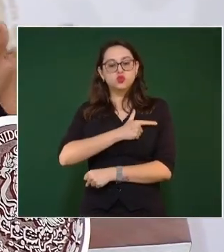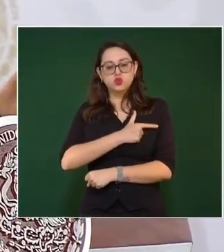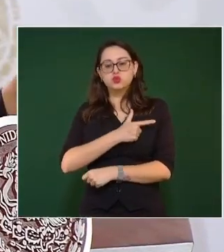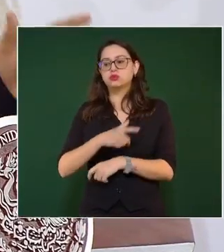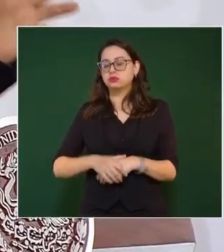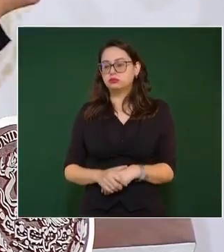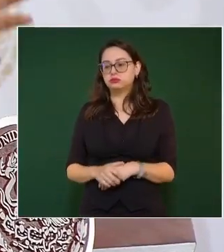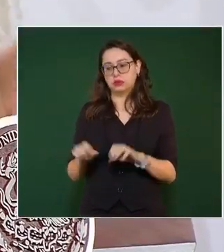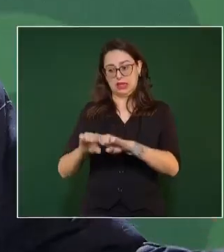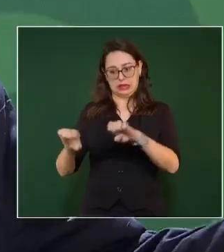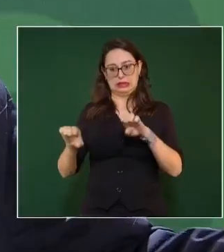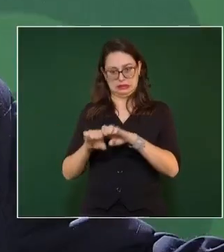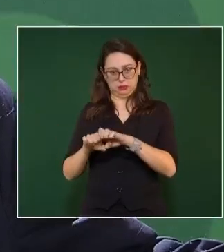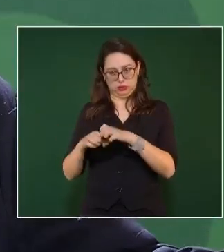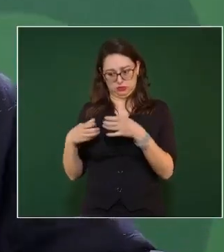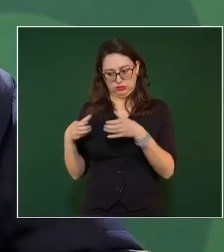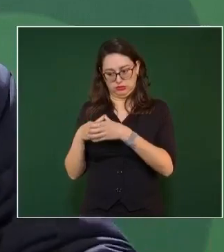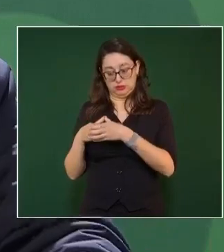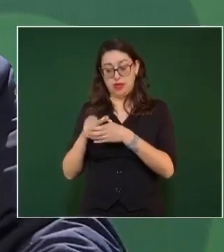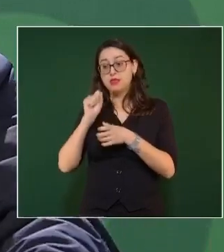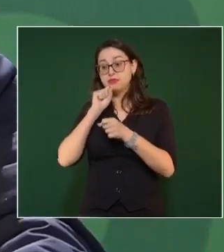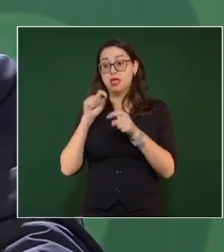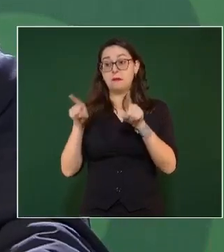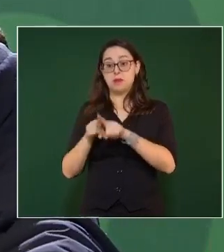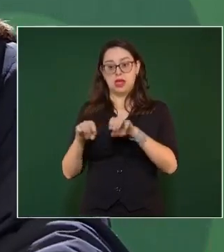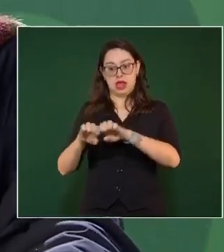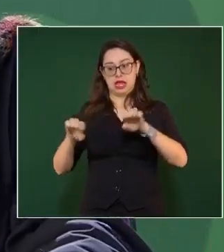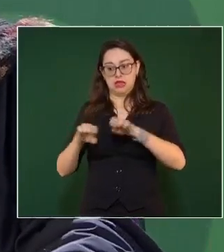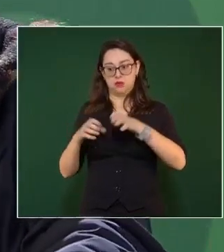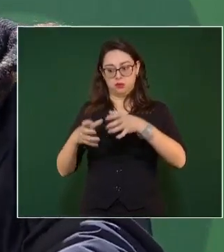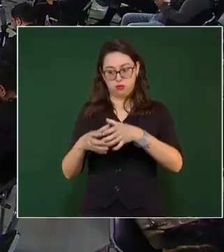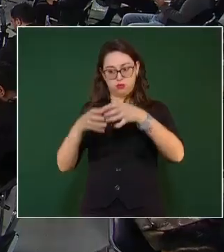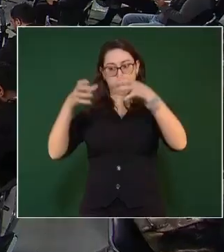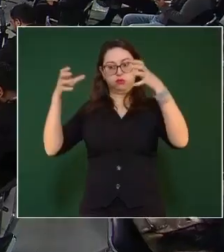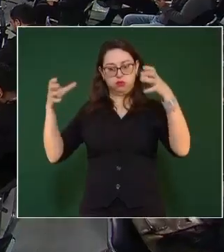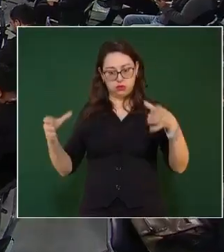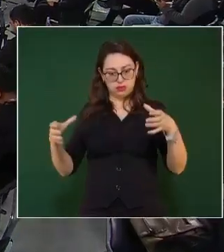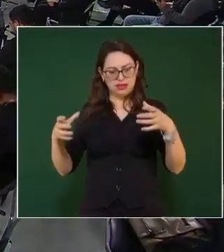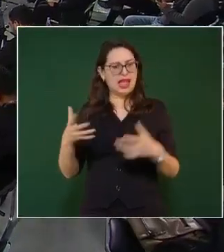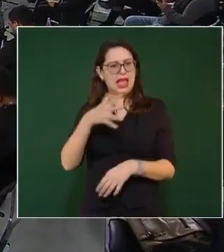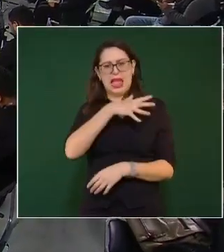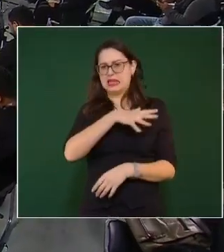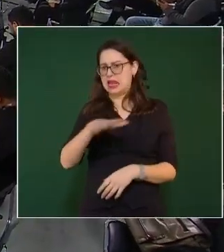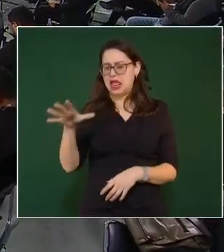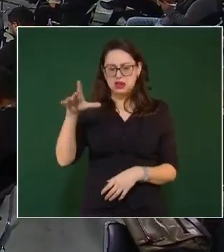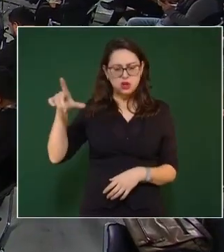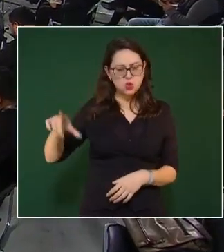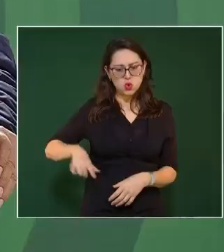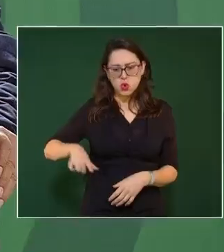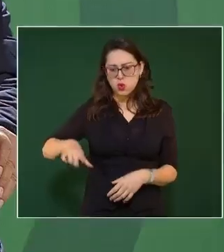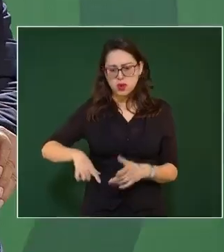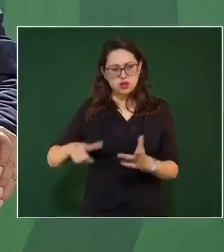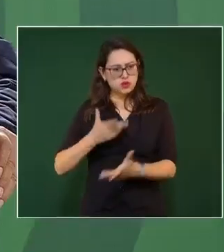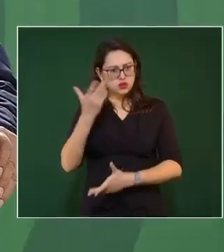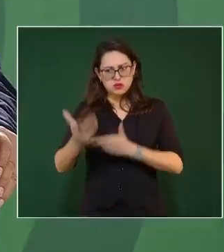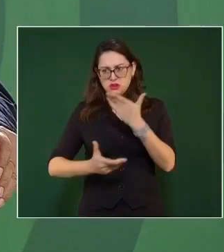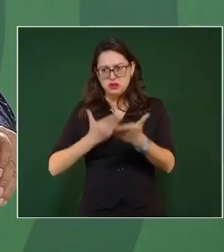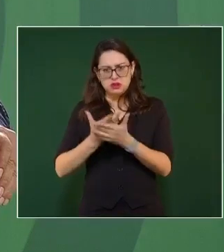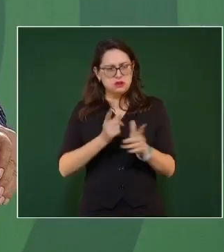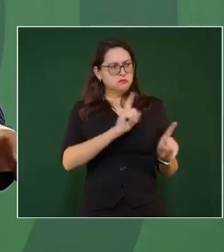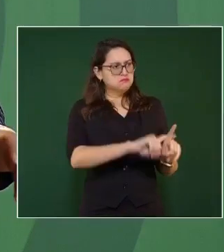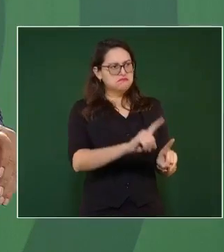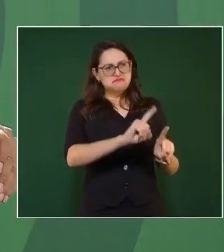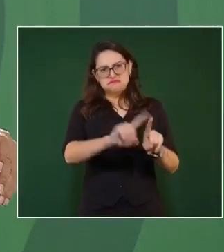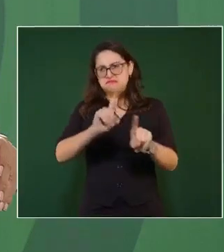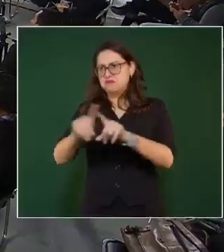gabinete ampliado y de los servidores públicos. Aquí está, por ejemplo,